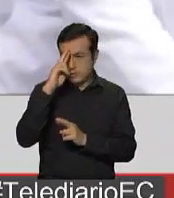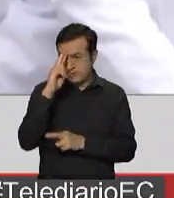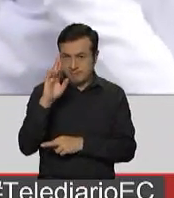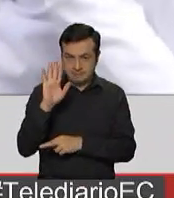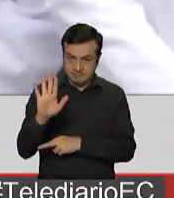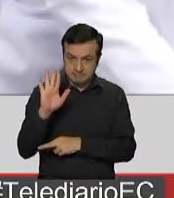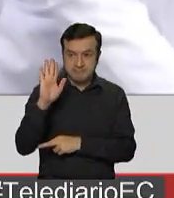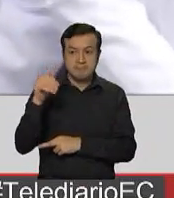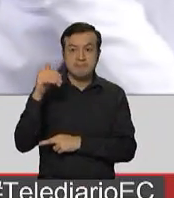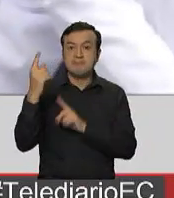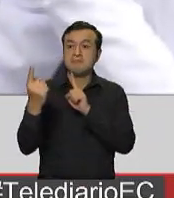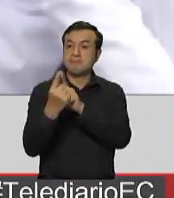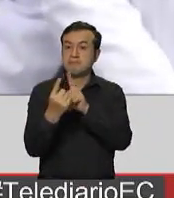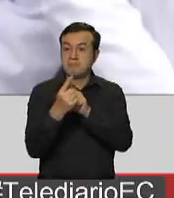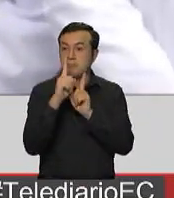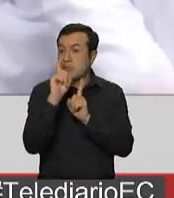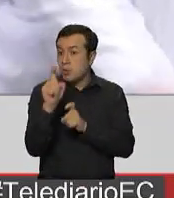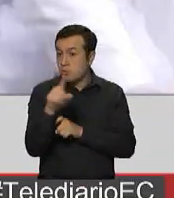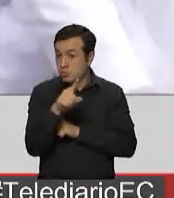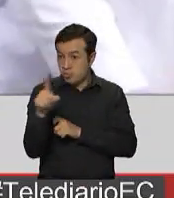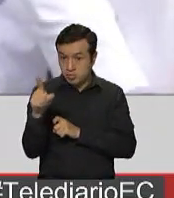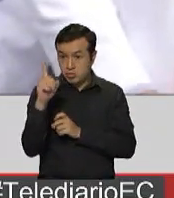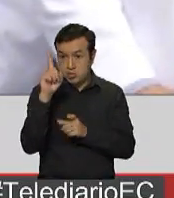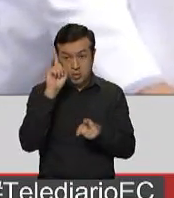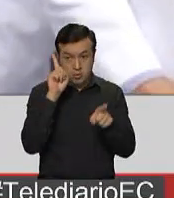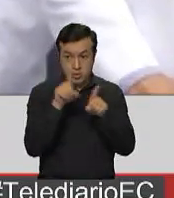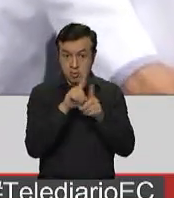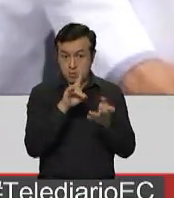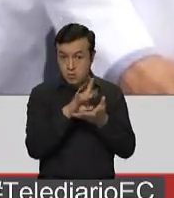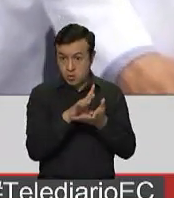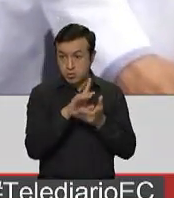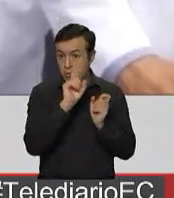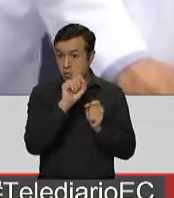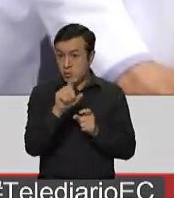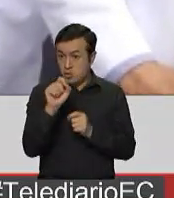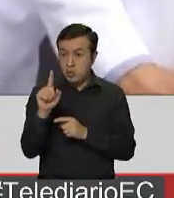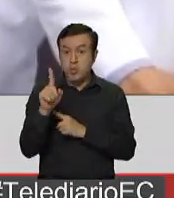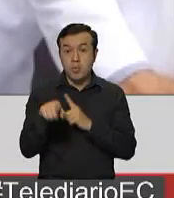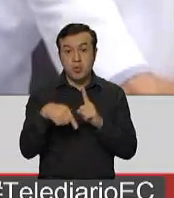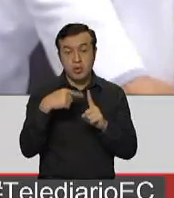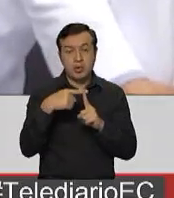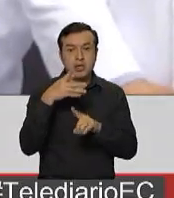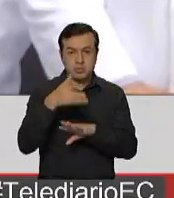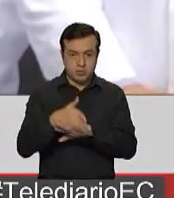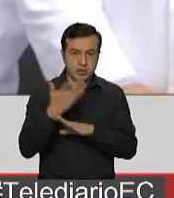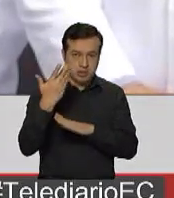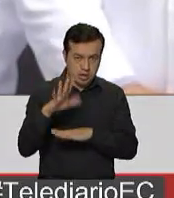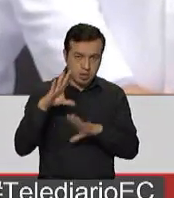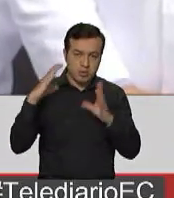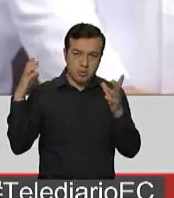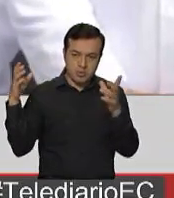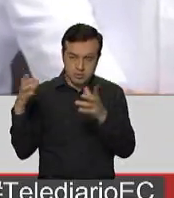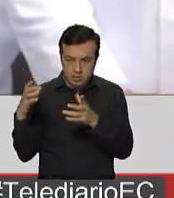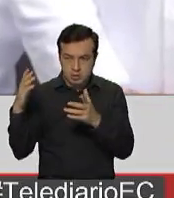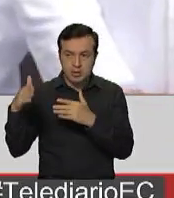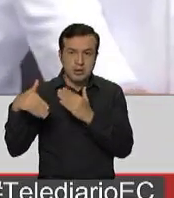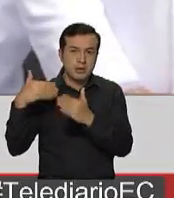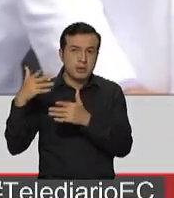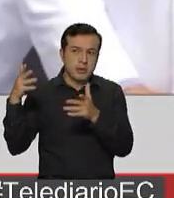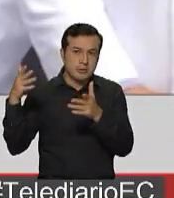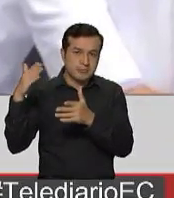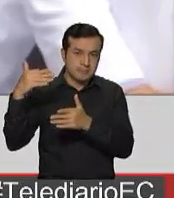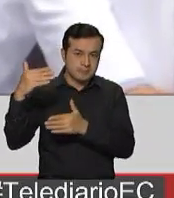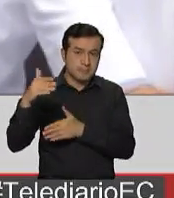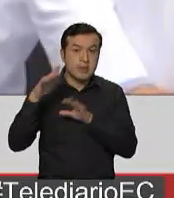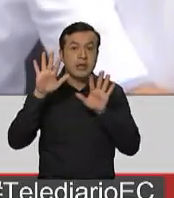que preguntarles directamente. Esto tengo entendido que pasará a una comisión, luego será analizado en los